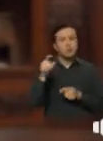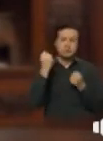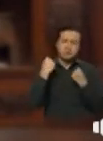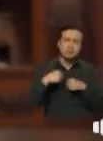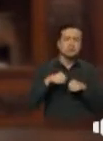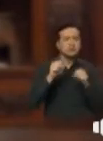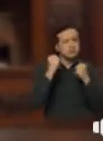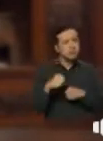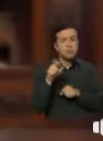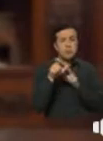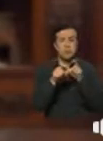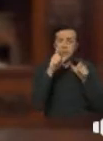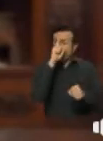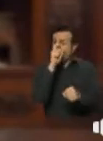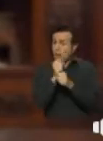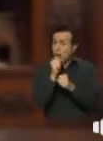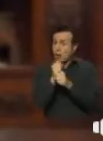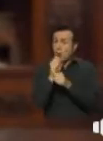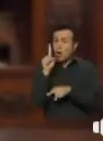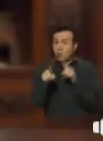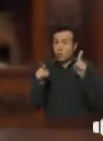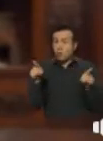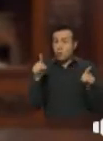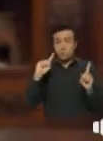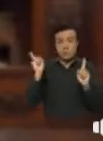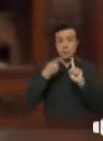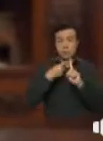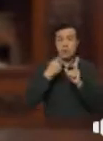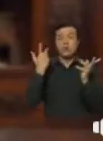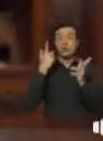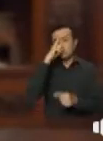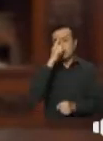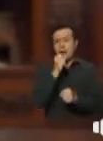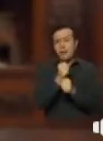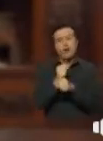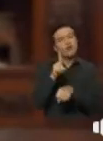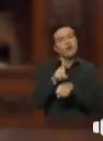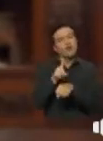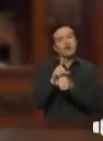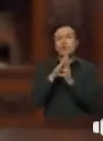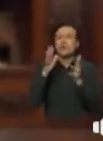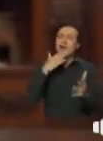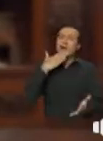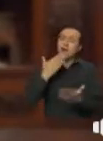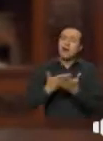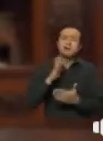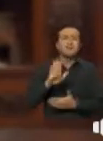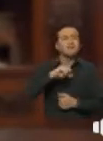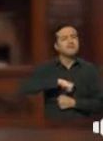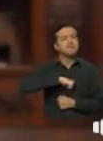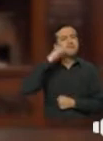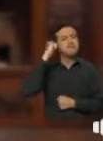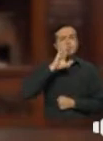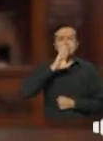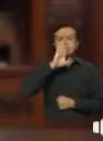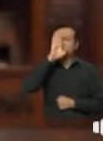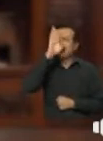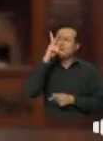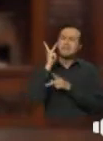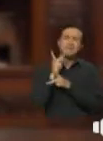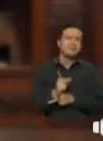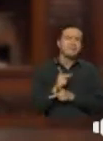que los demás puedan quedarse en casa. Me refiero en primer lugar a los trabajadores de la salud, héroes que nos cuidan todo el tiempo sin